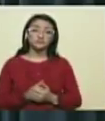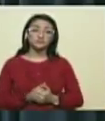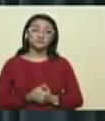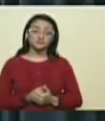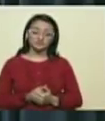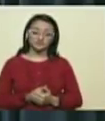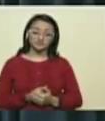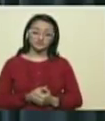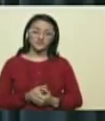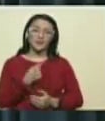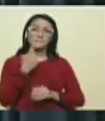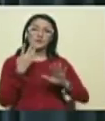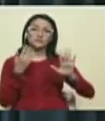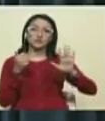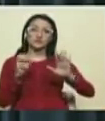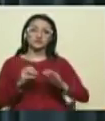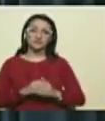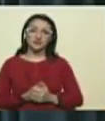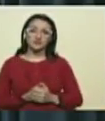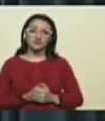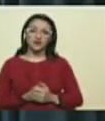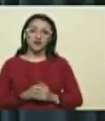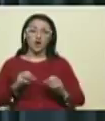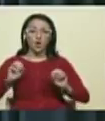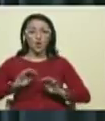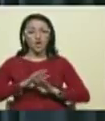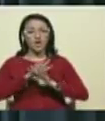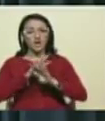Neruda decía en 1960 que la OEA era